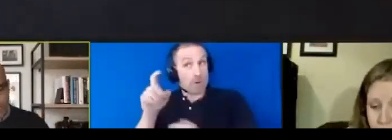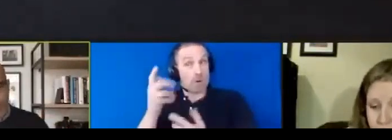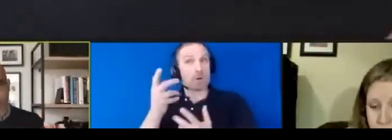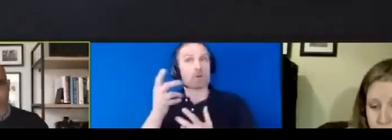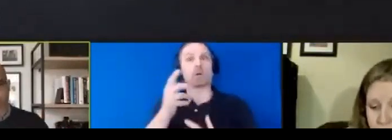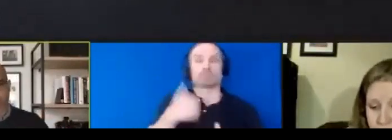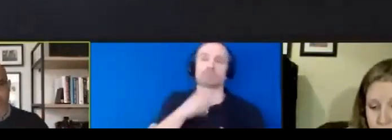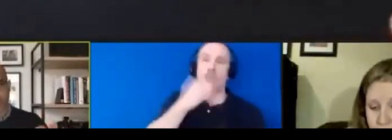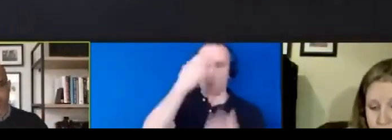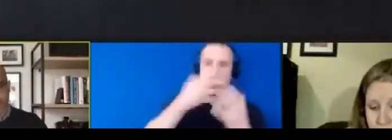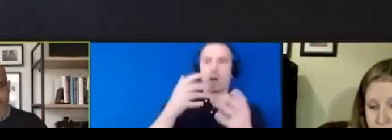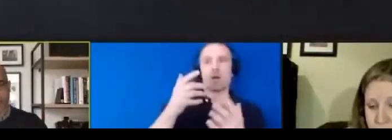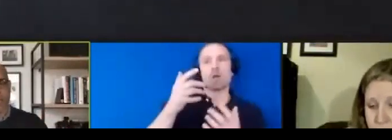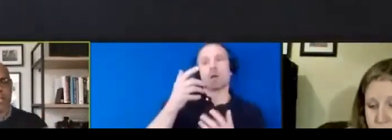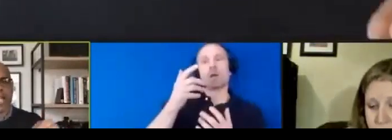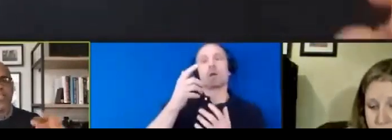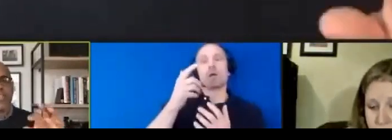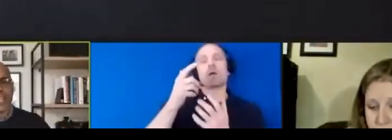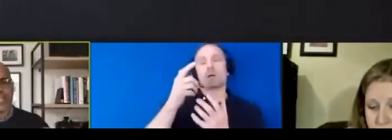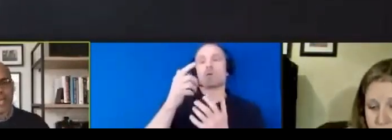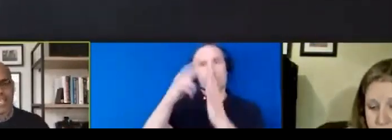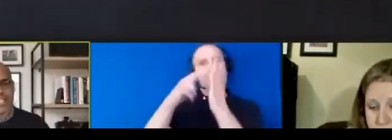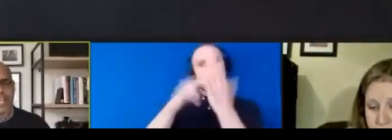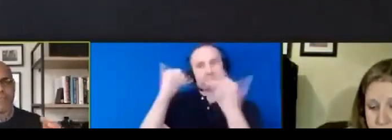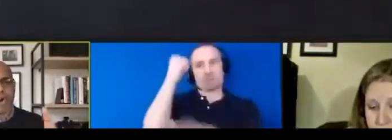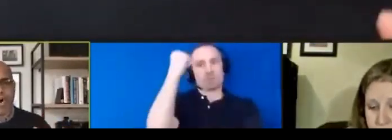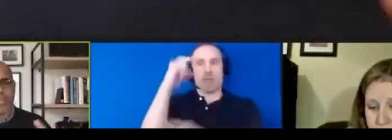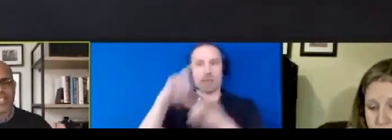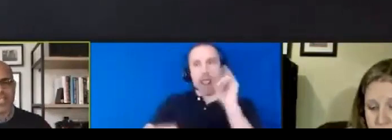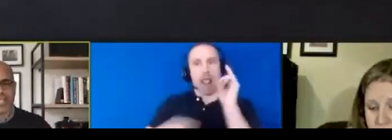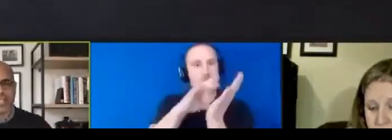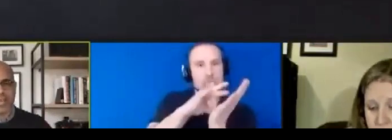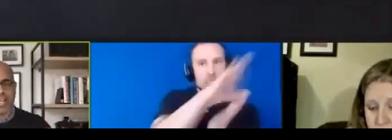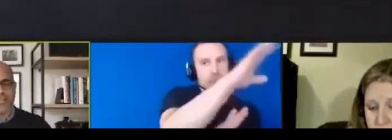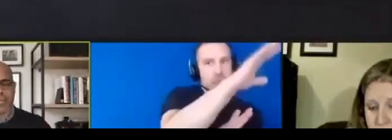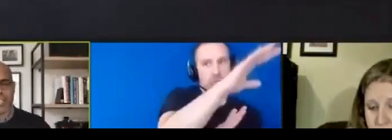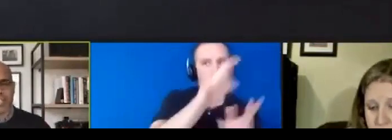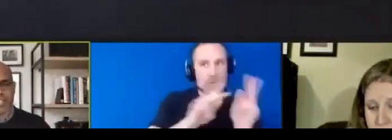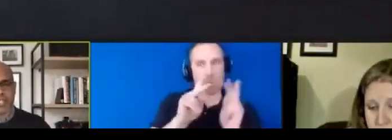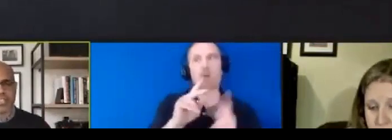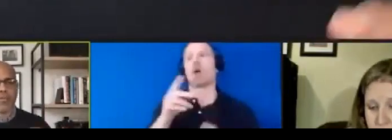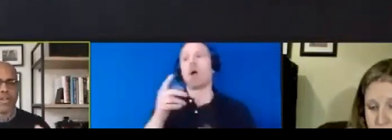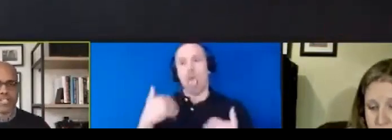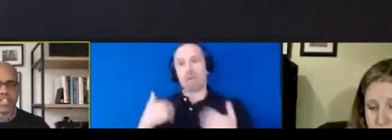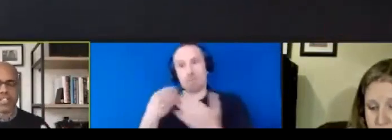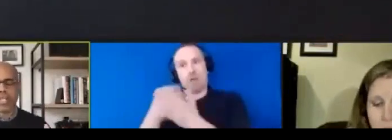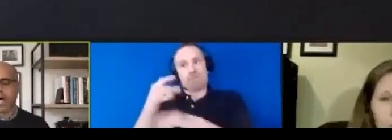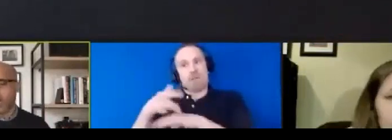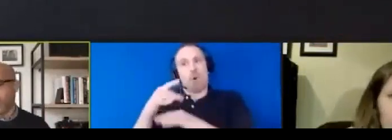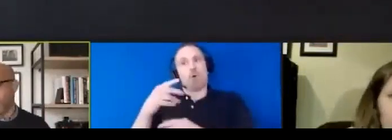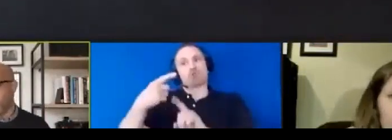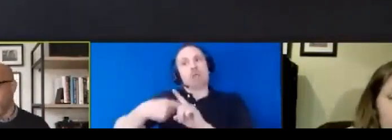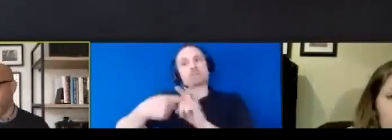arreglos de casa como se va a ir a esa moratoria y como esto afectará a los a